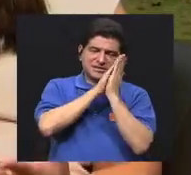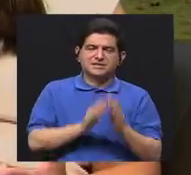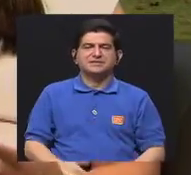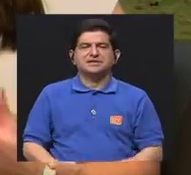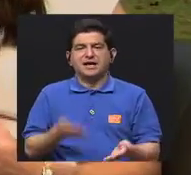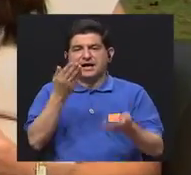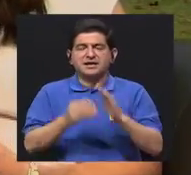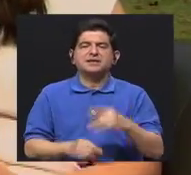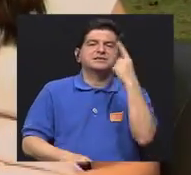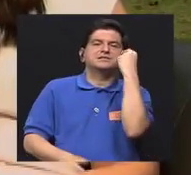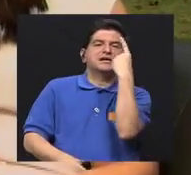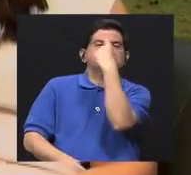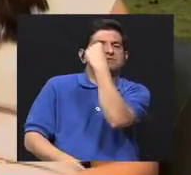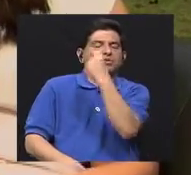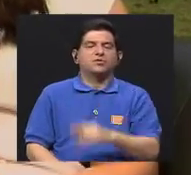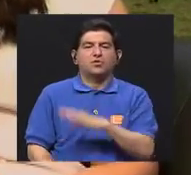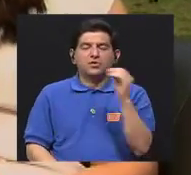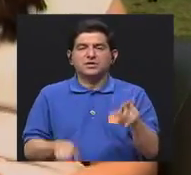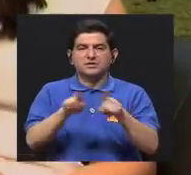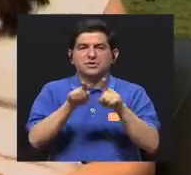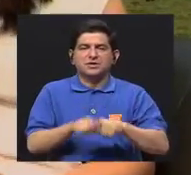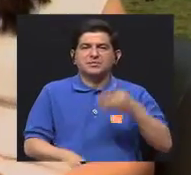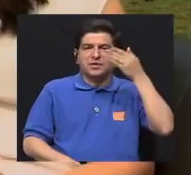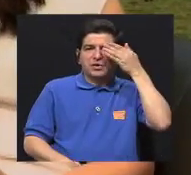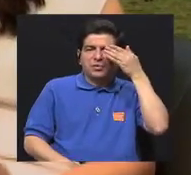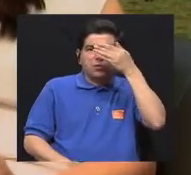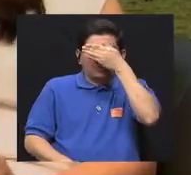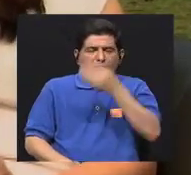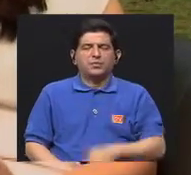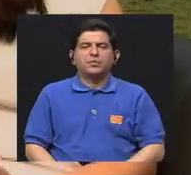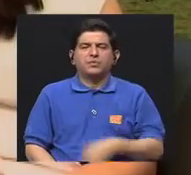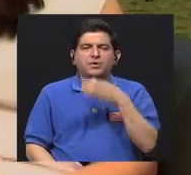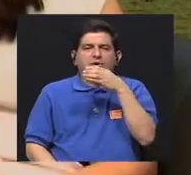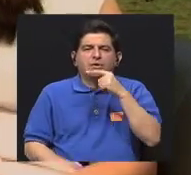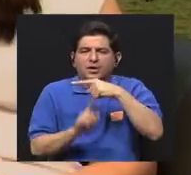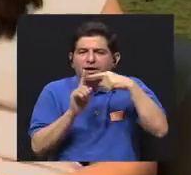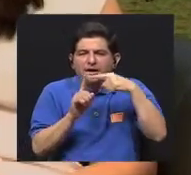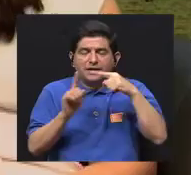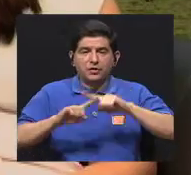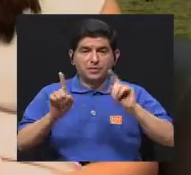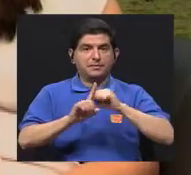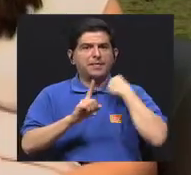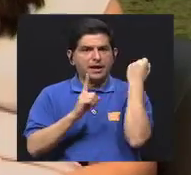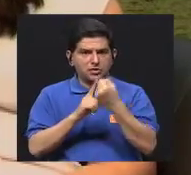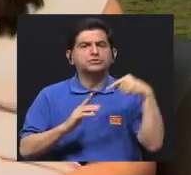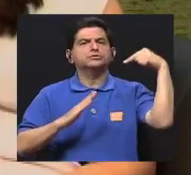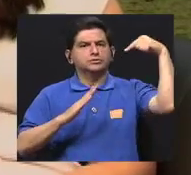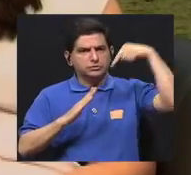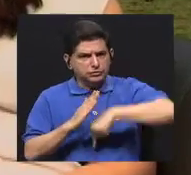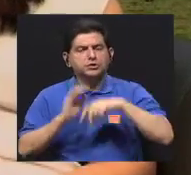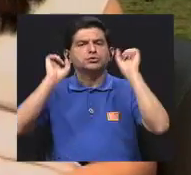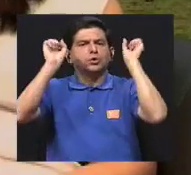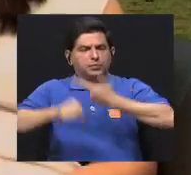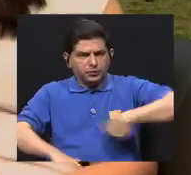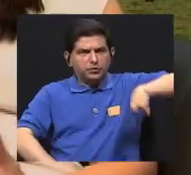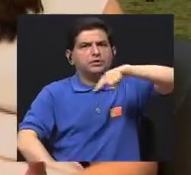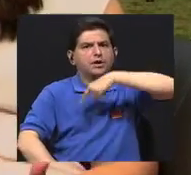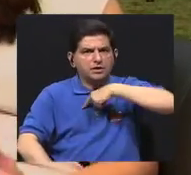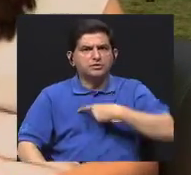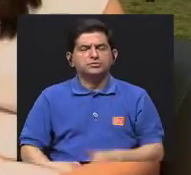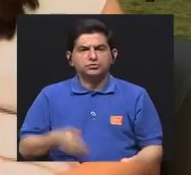algunas gotitas que nos prescriba el médico. Pero hay condiciones realmente serias en las que podemos